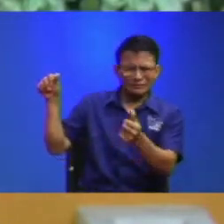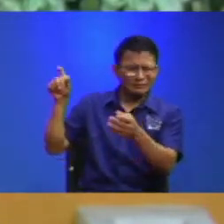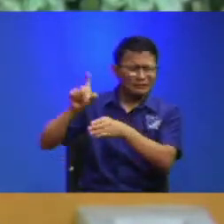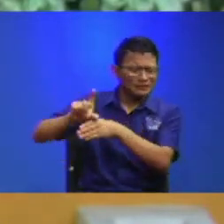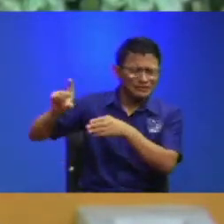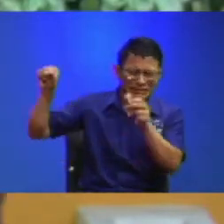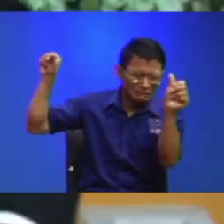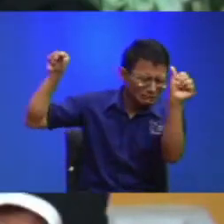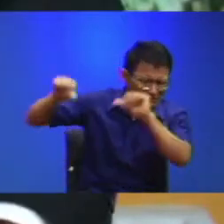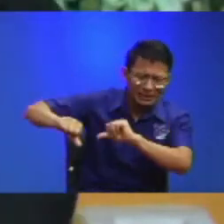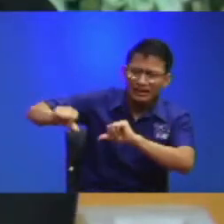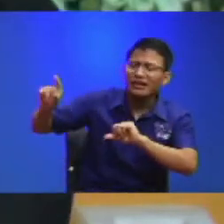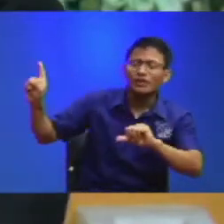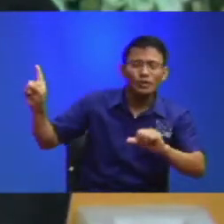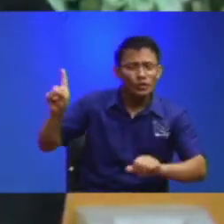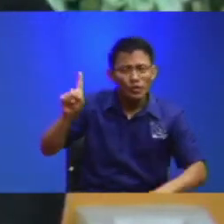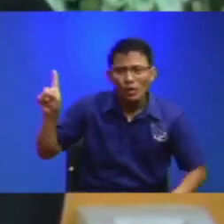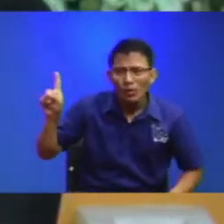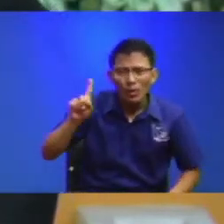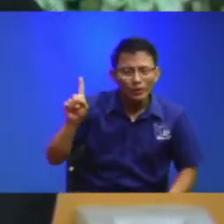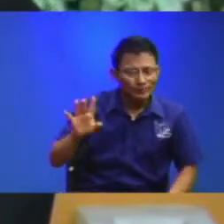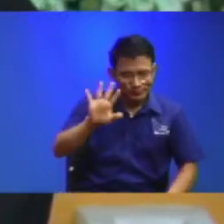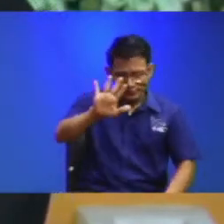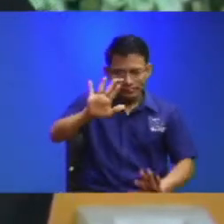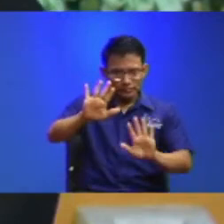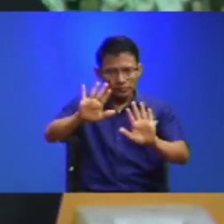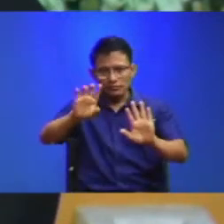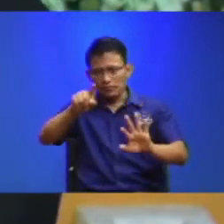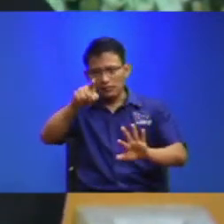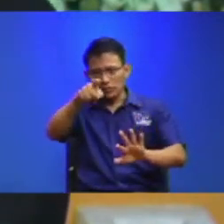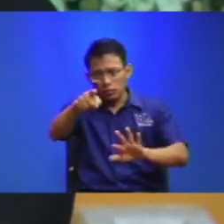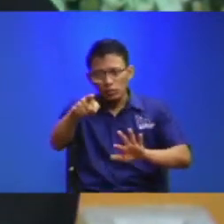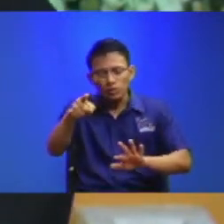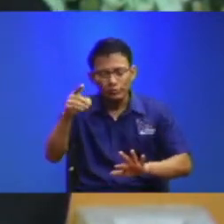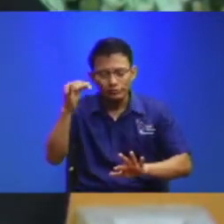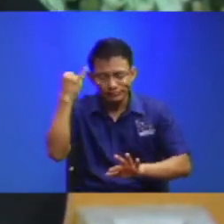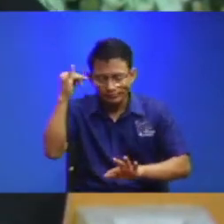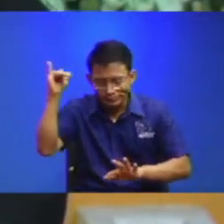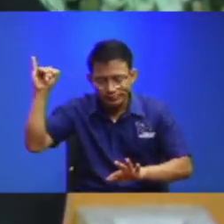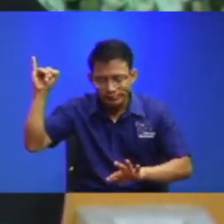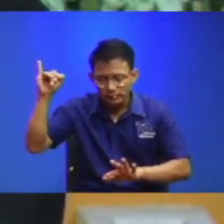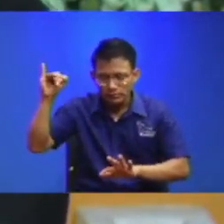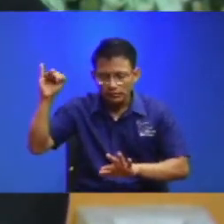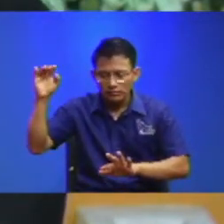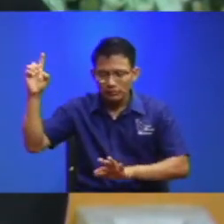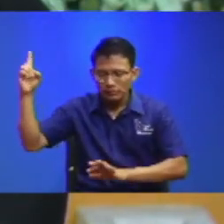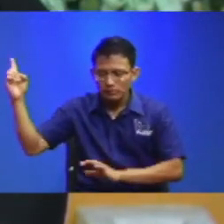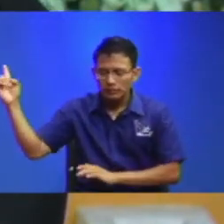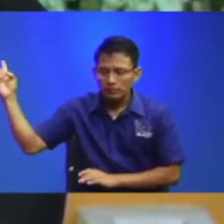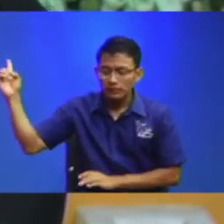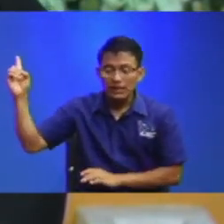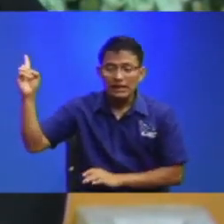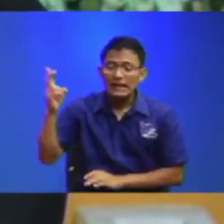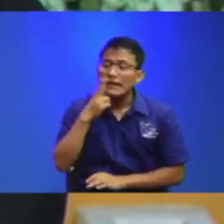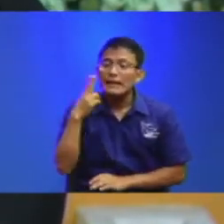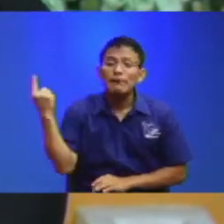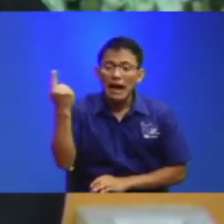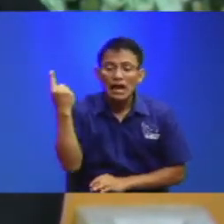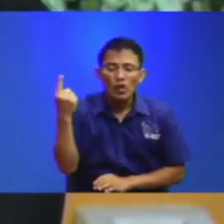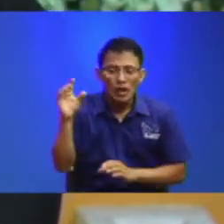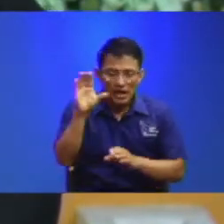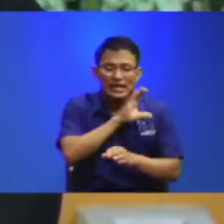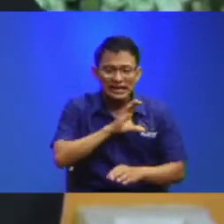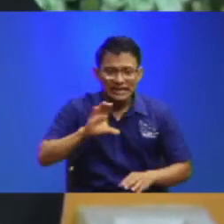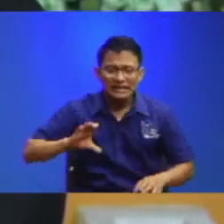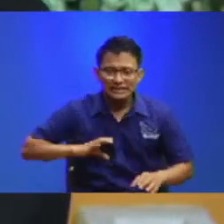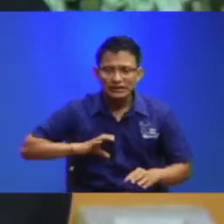Imagínese, mire pues, imagínese que un hermano en Cristo está platicando con usted y le dice